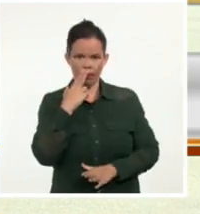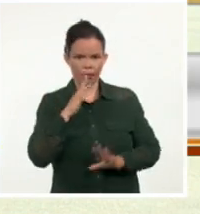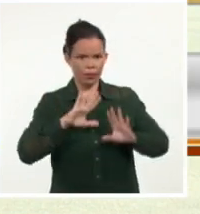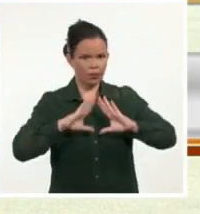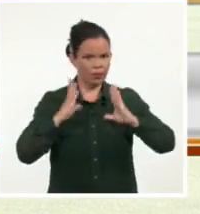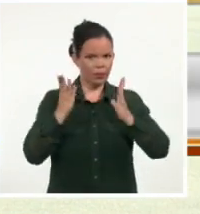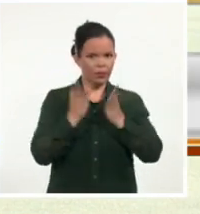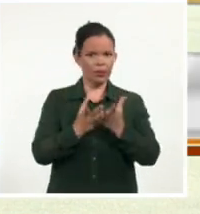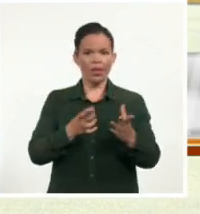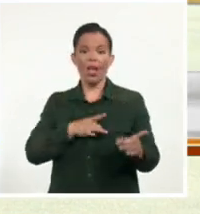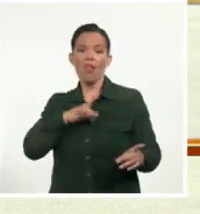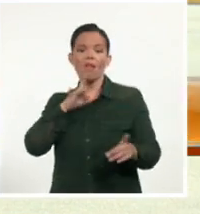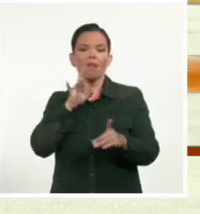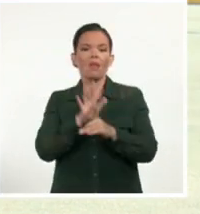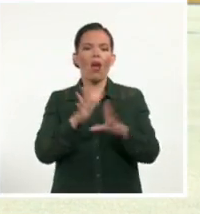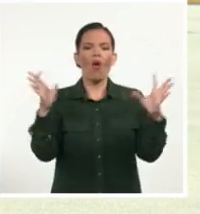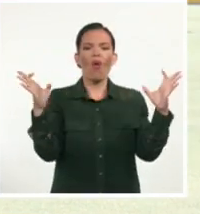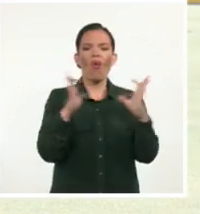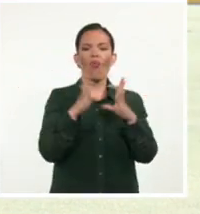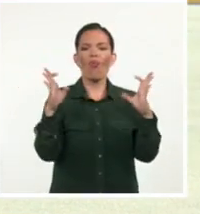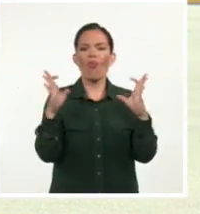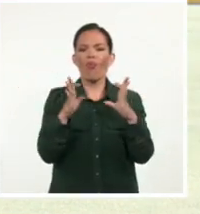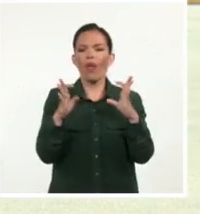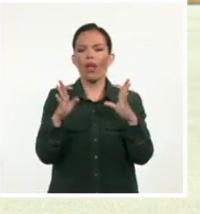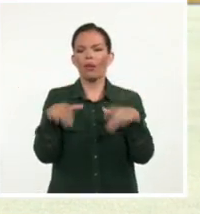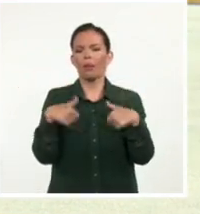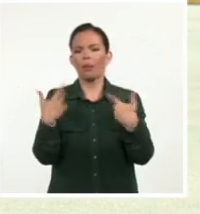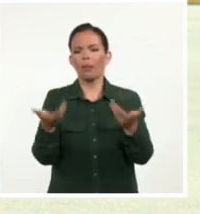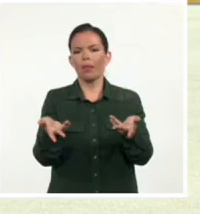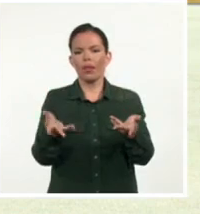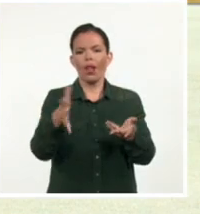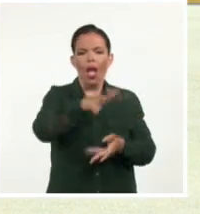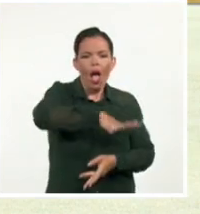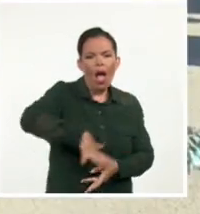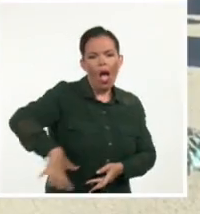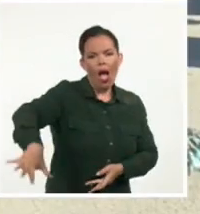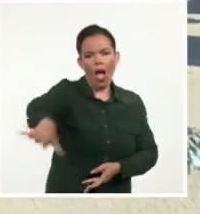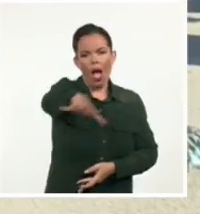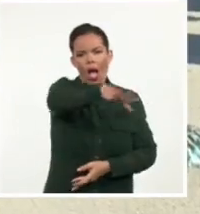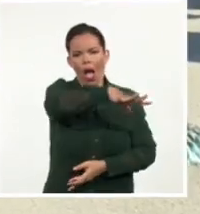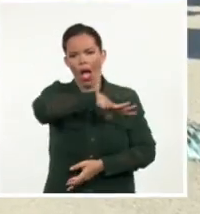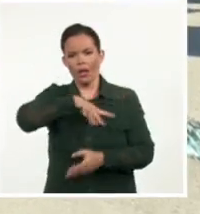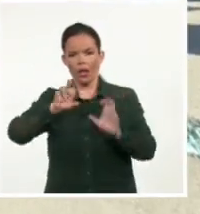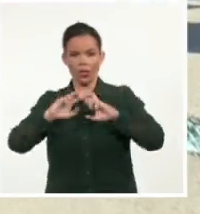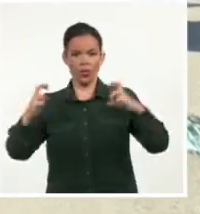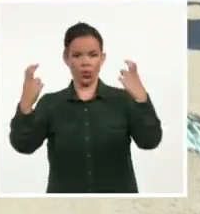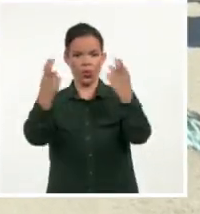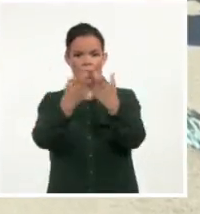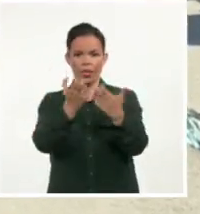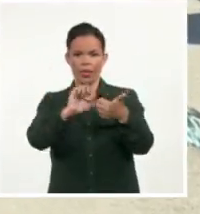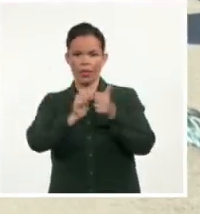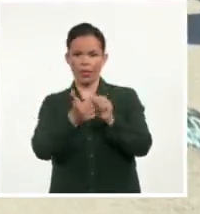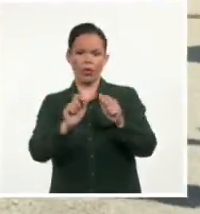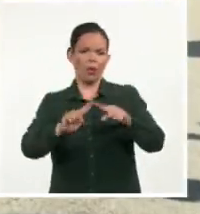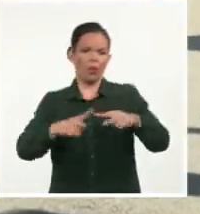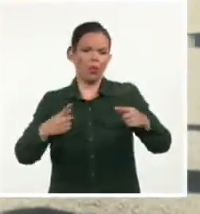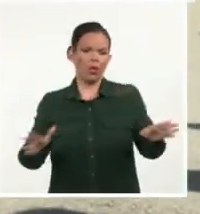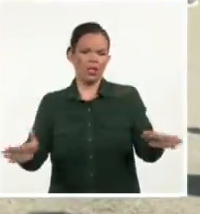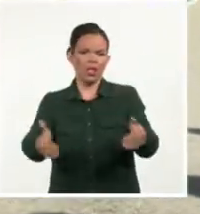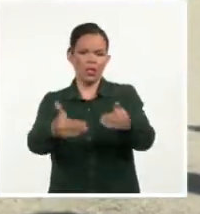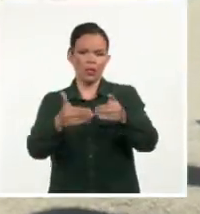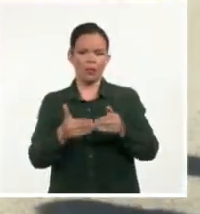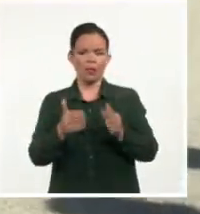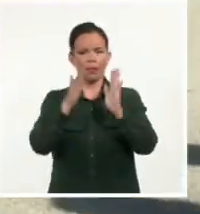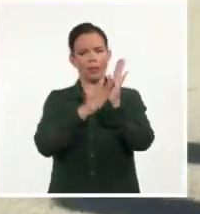una fiesta gigante en 18 áreas de la ciudad deportiva para celebrar el cierre del verano entre las tantas